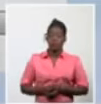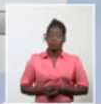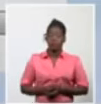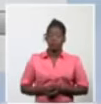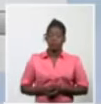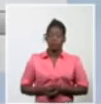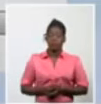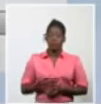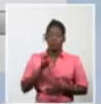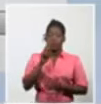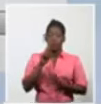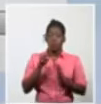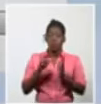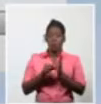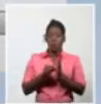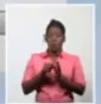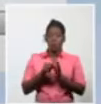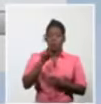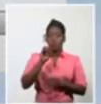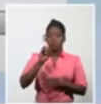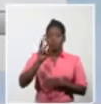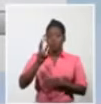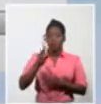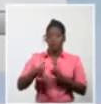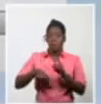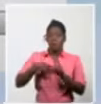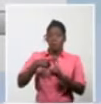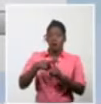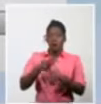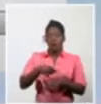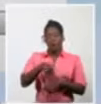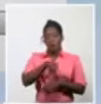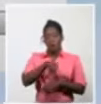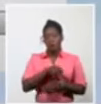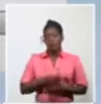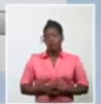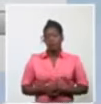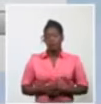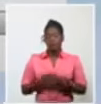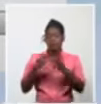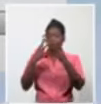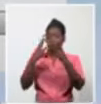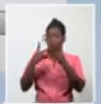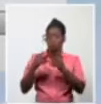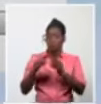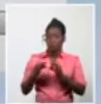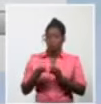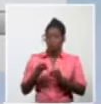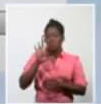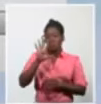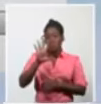2.103 más que el día anterior, para una letalidad de